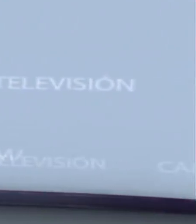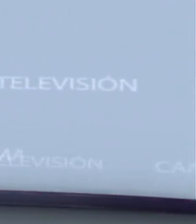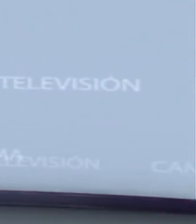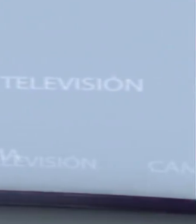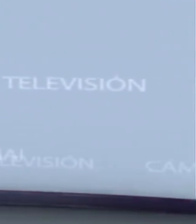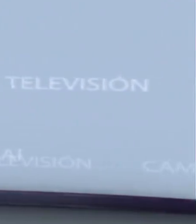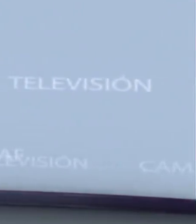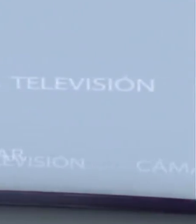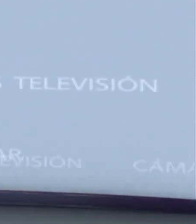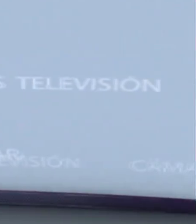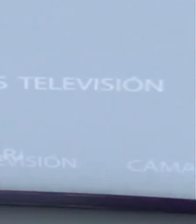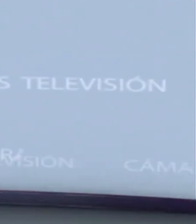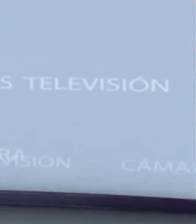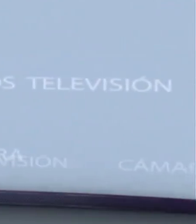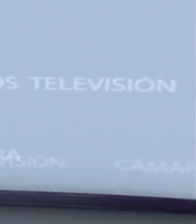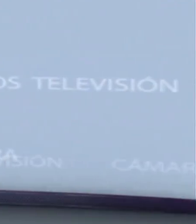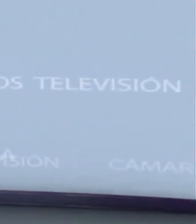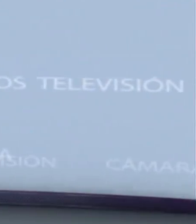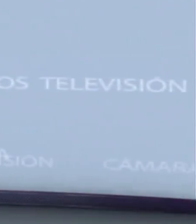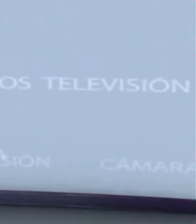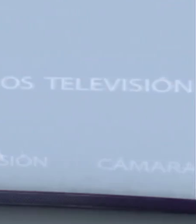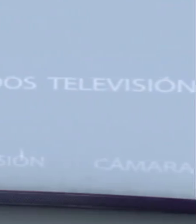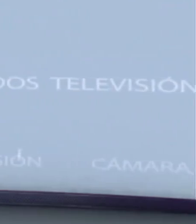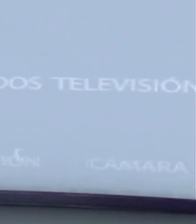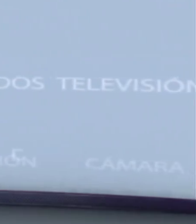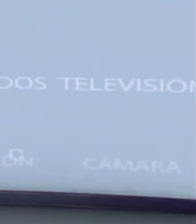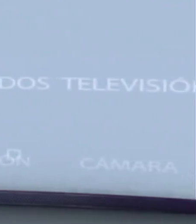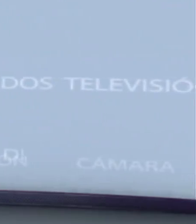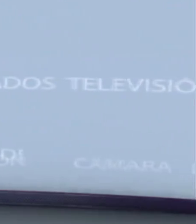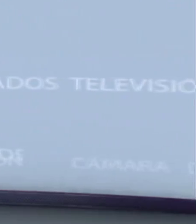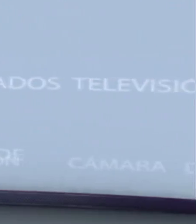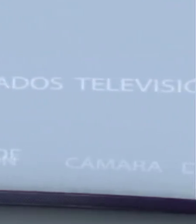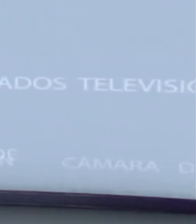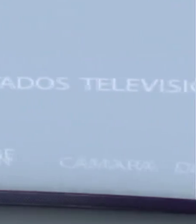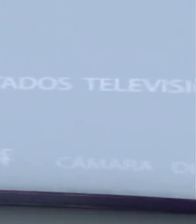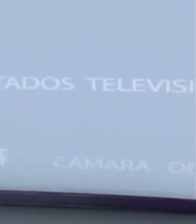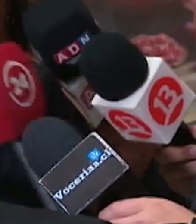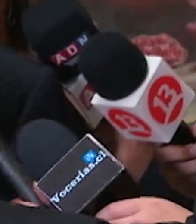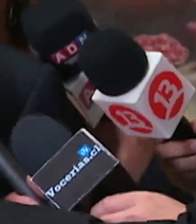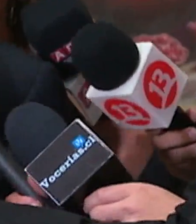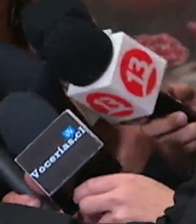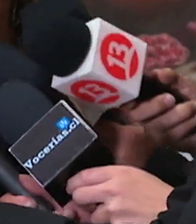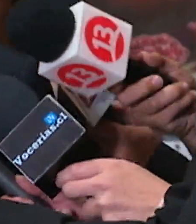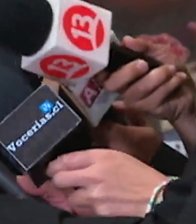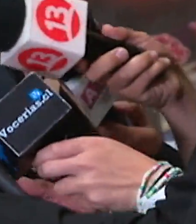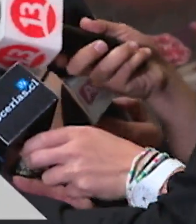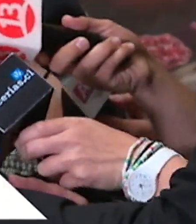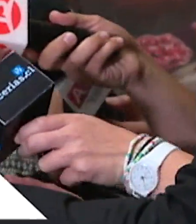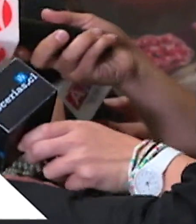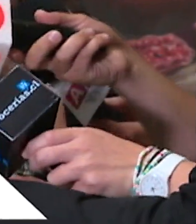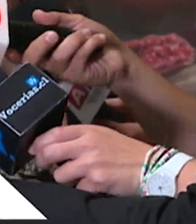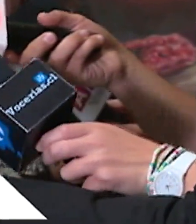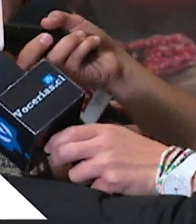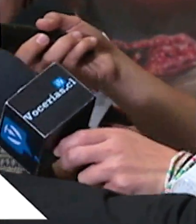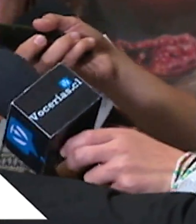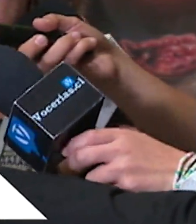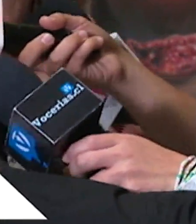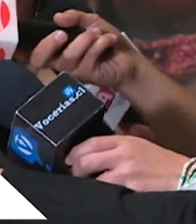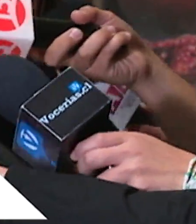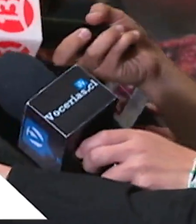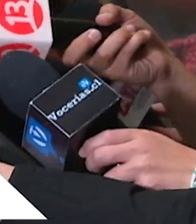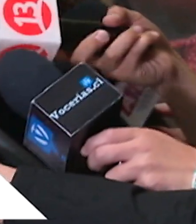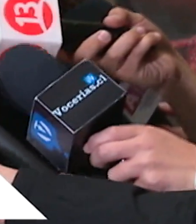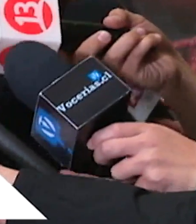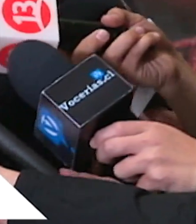en calificar esta interpelación como una de las más débiles del último tiempo Este no es un blindaje